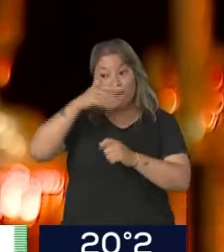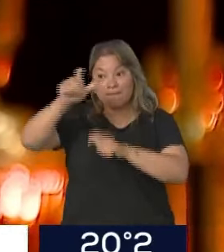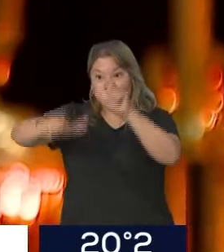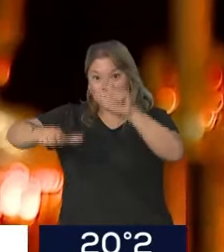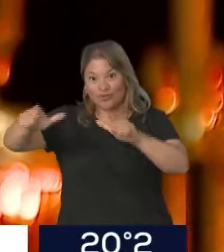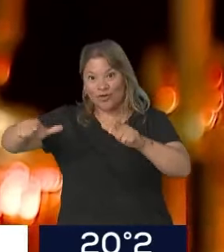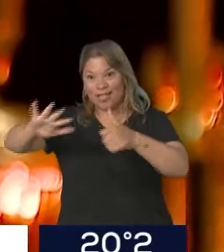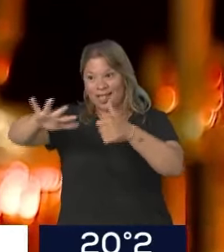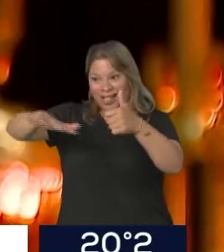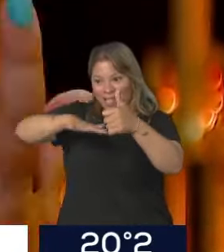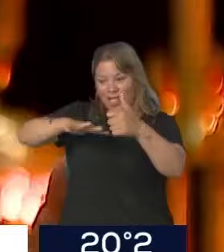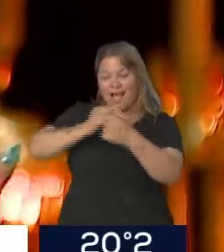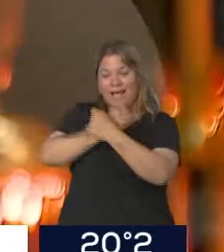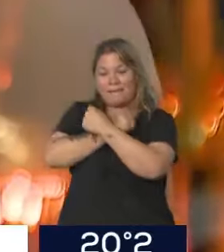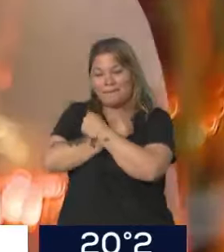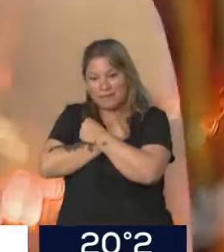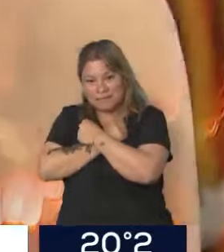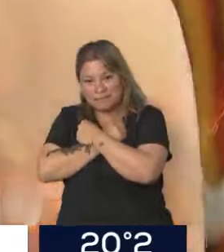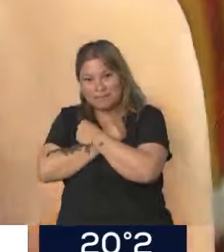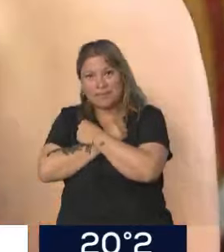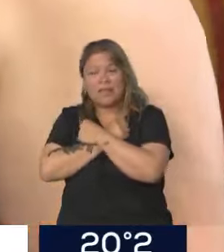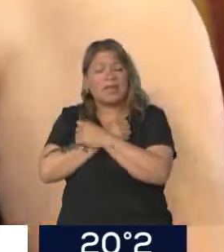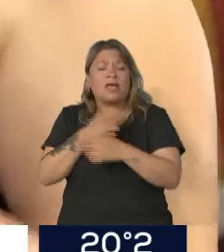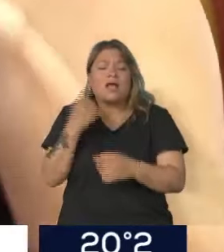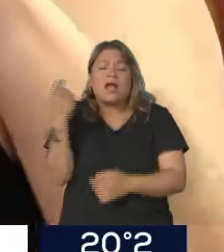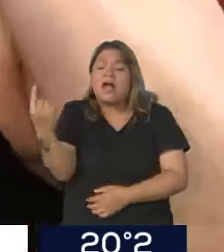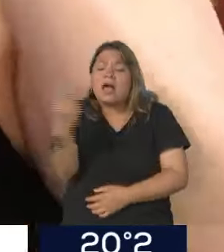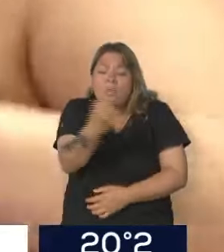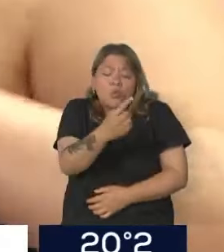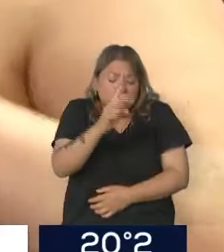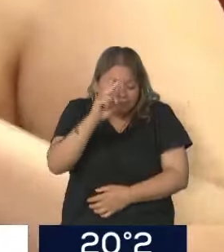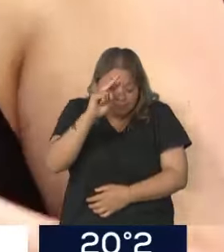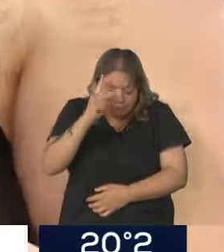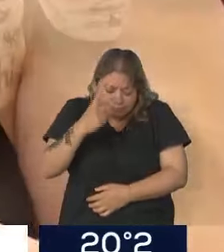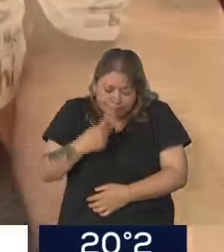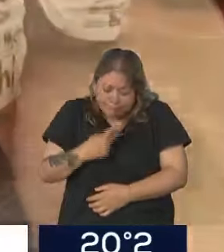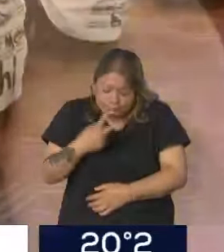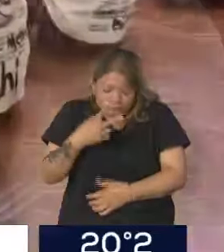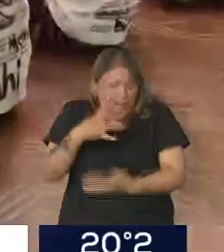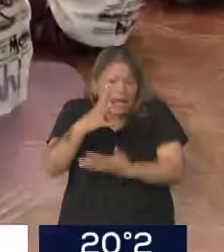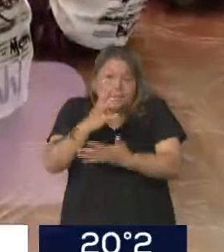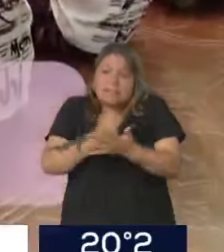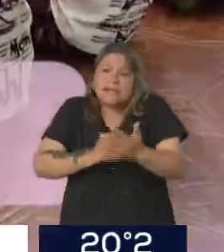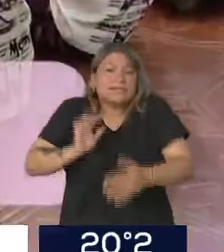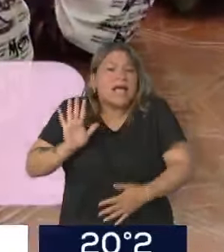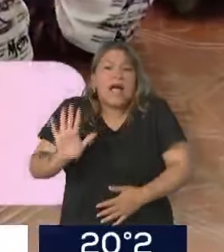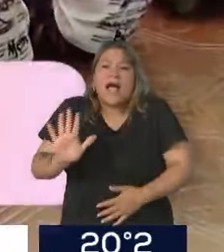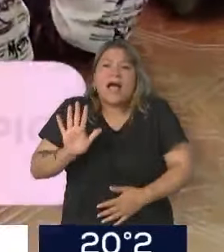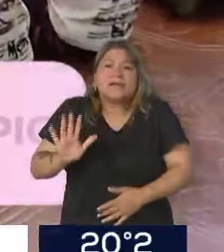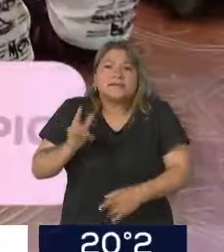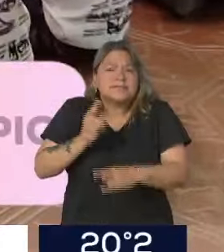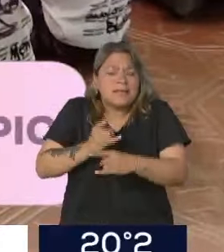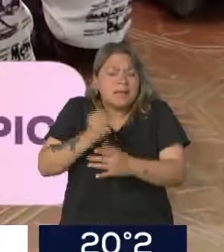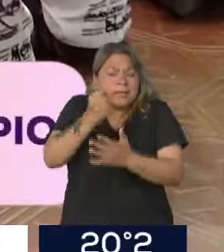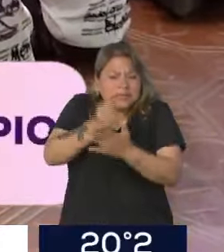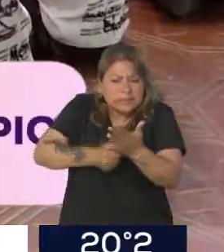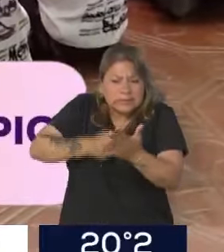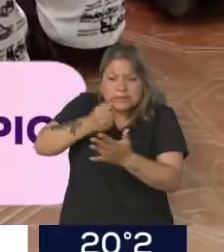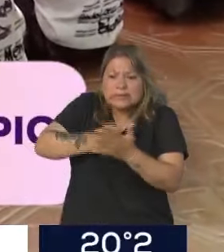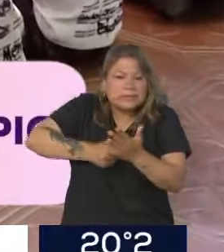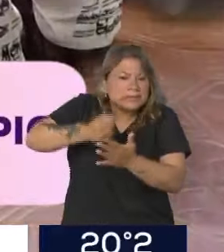siempre les digo a los demás que sean como son, y que siempre, siempre, siempre tienen que tratar de salir adelante. Que siempre